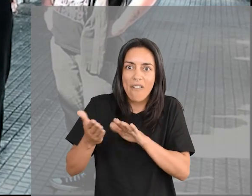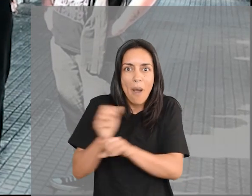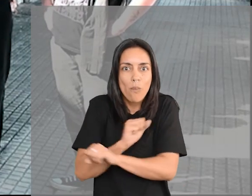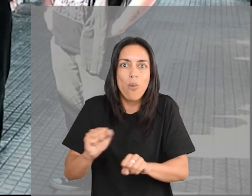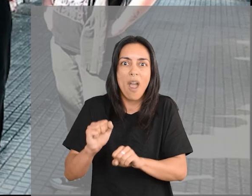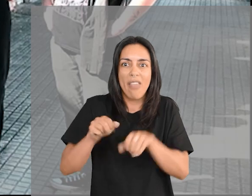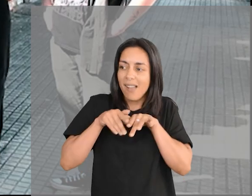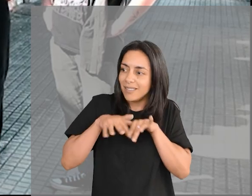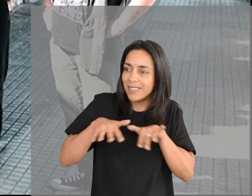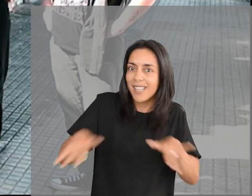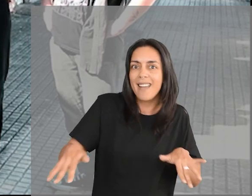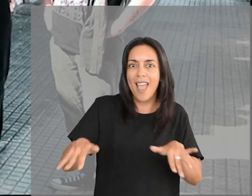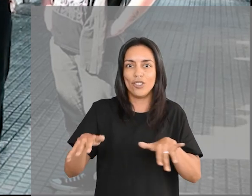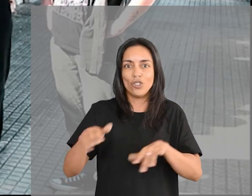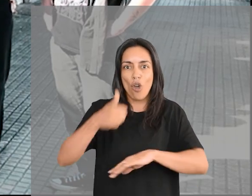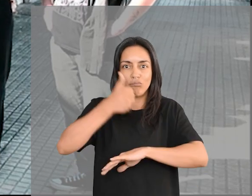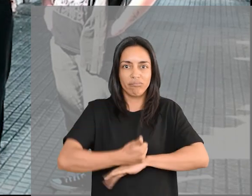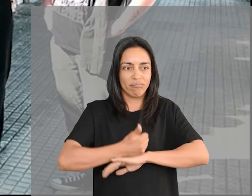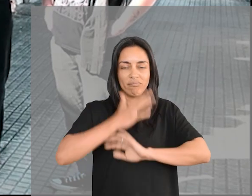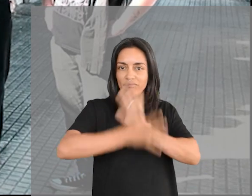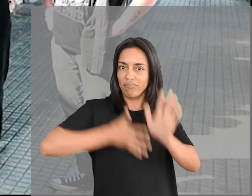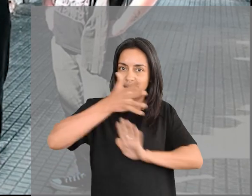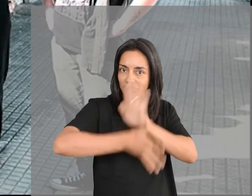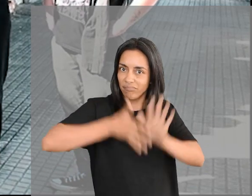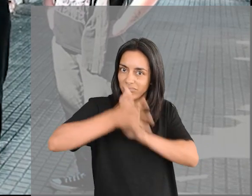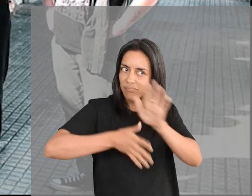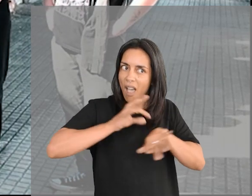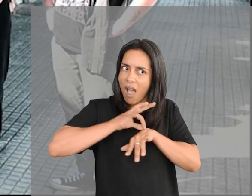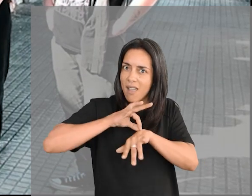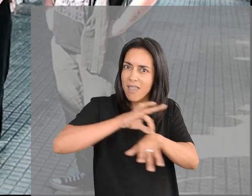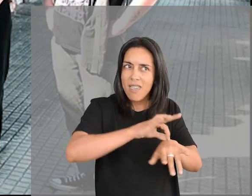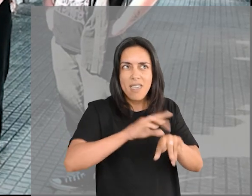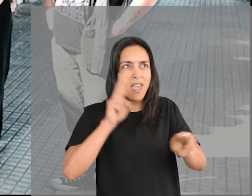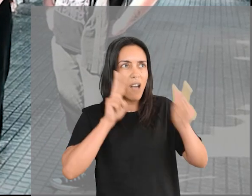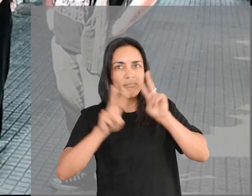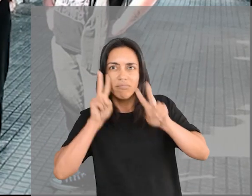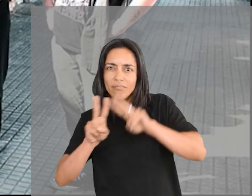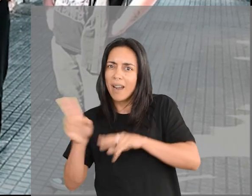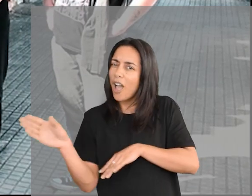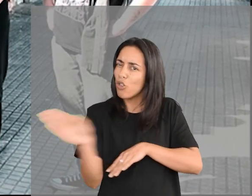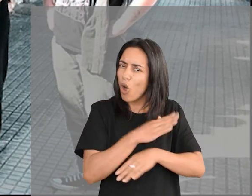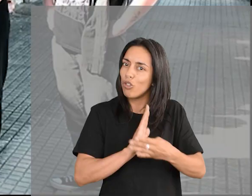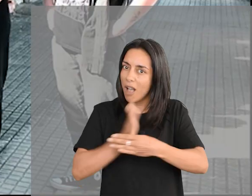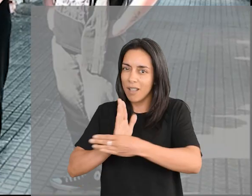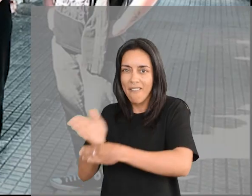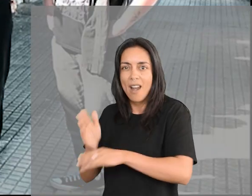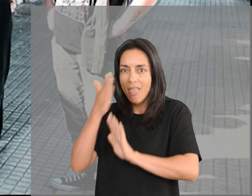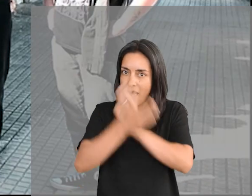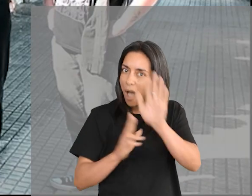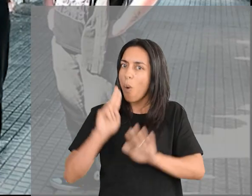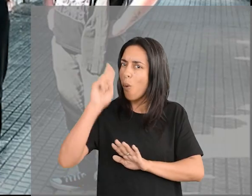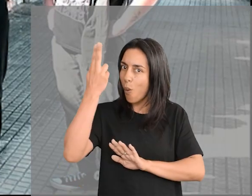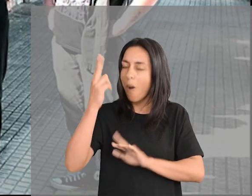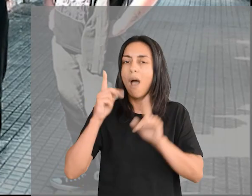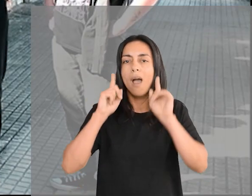Cerezo le ponga intérprete de lengua de señas a este recorrido que estamos haciendo para que llegue a todos los estudiantes de todo el país. Y